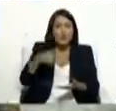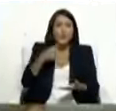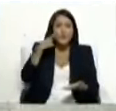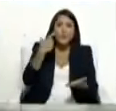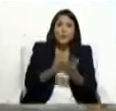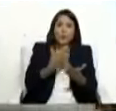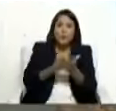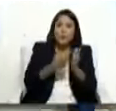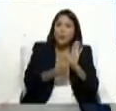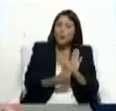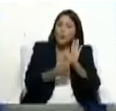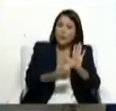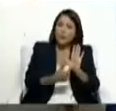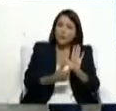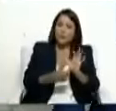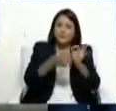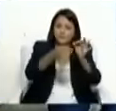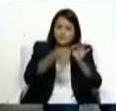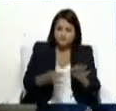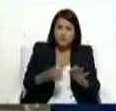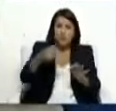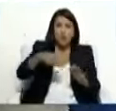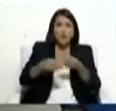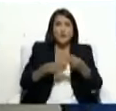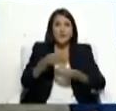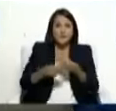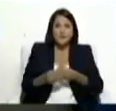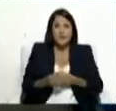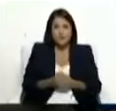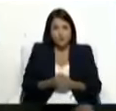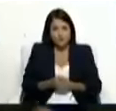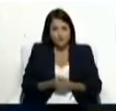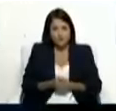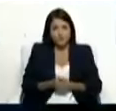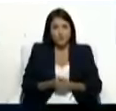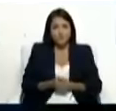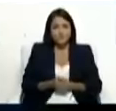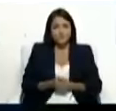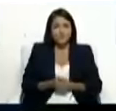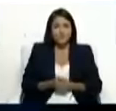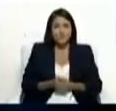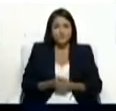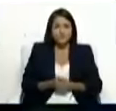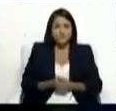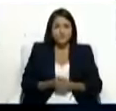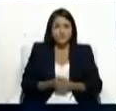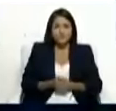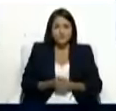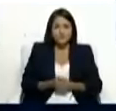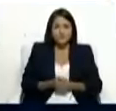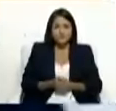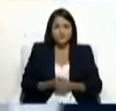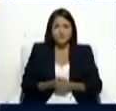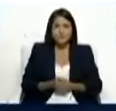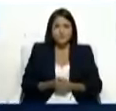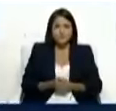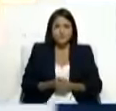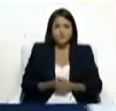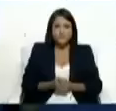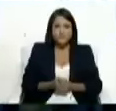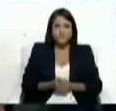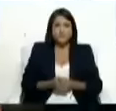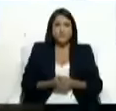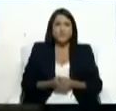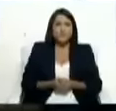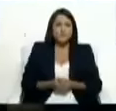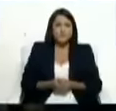lo que estamos diciendo, lo que estamos reclamando, y el Esequibo será siempre de Venezuela. Bueno,